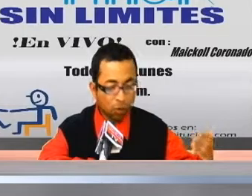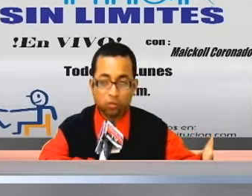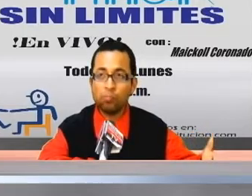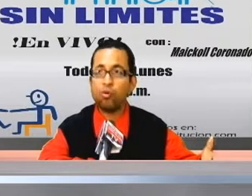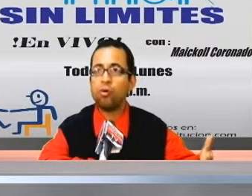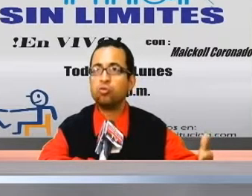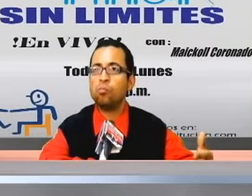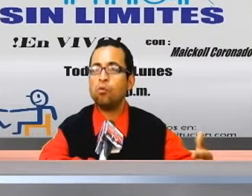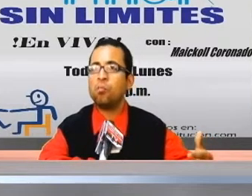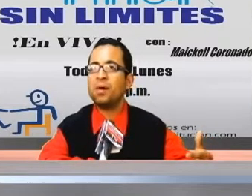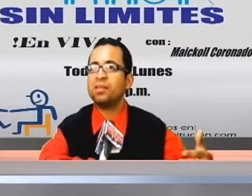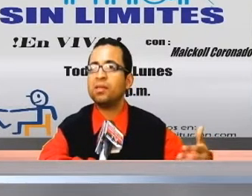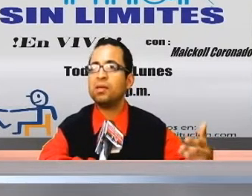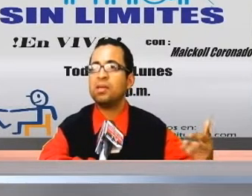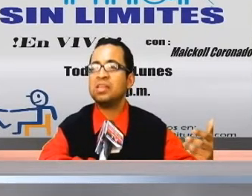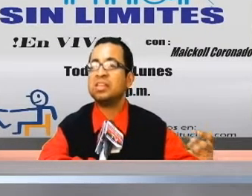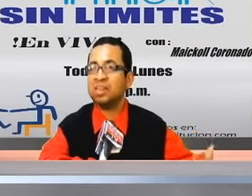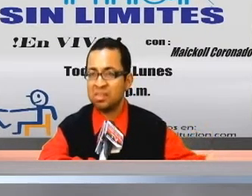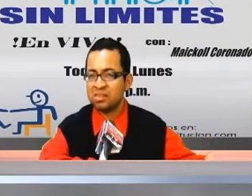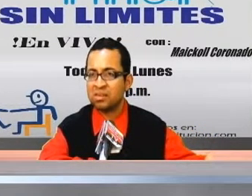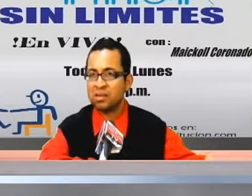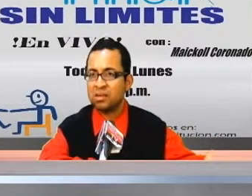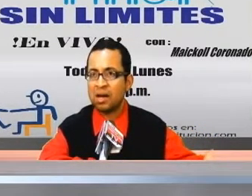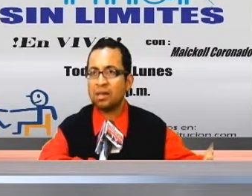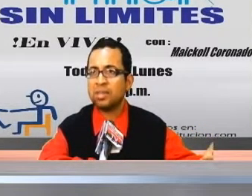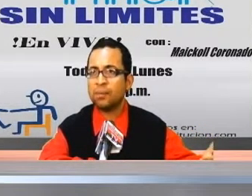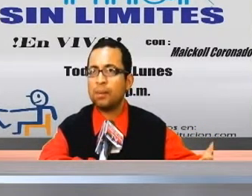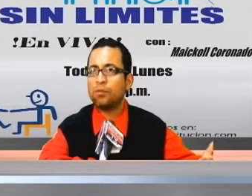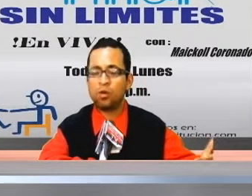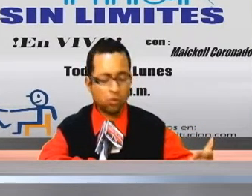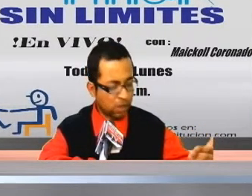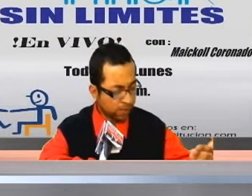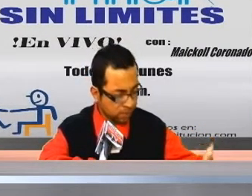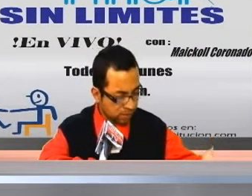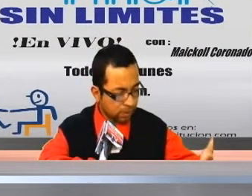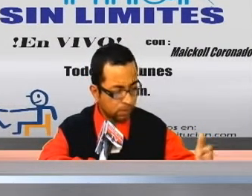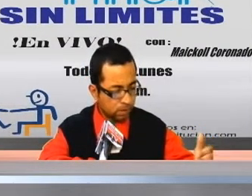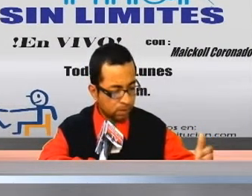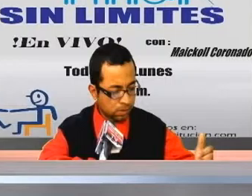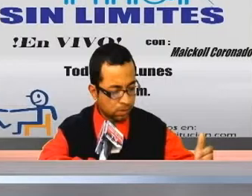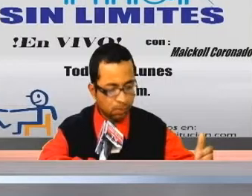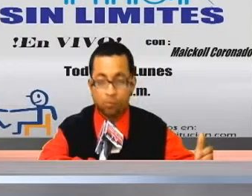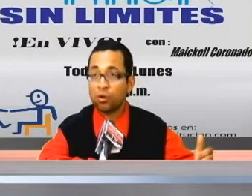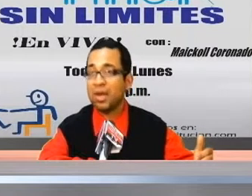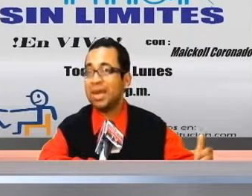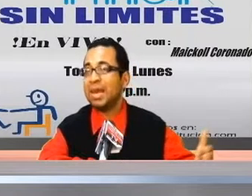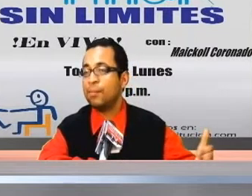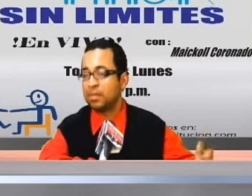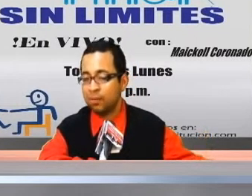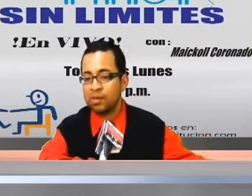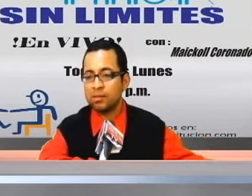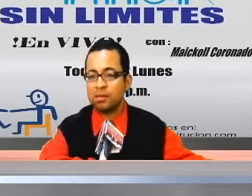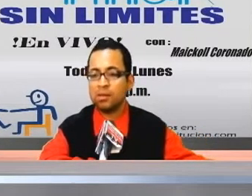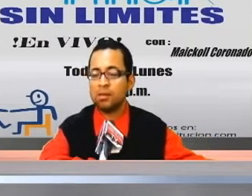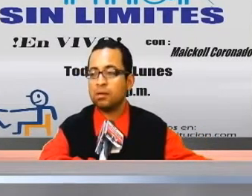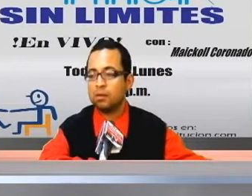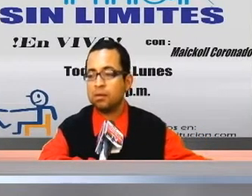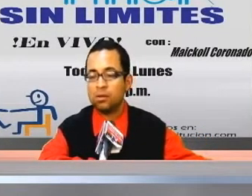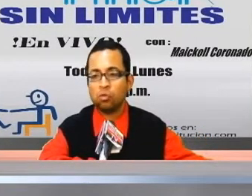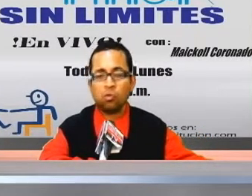el Congreso tome un poco más de interés al tema de la persona con discapacidad, porque